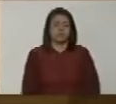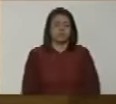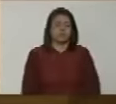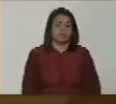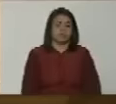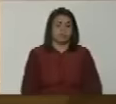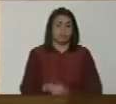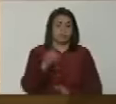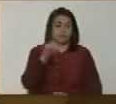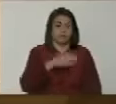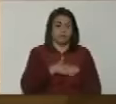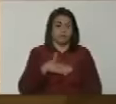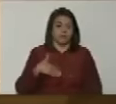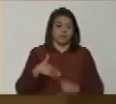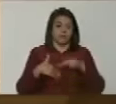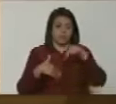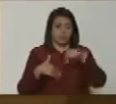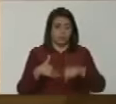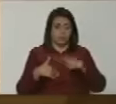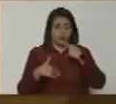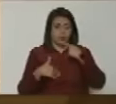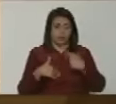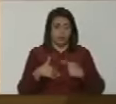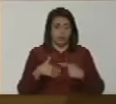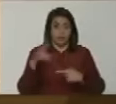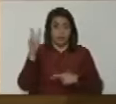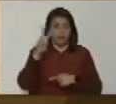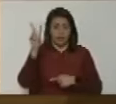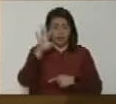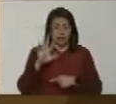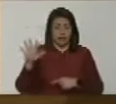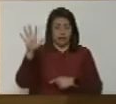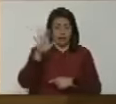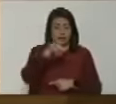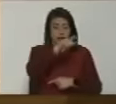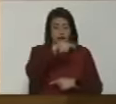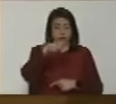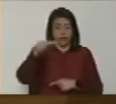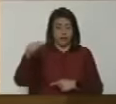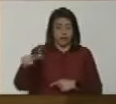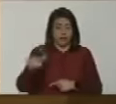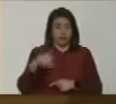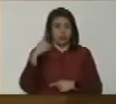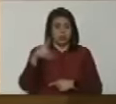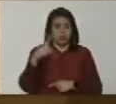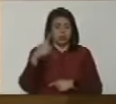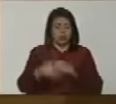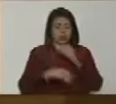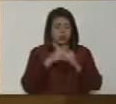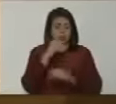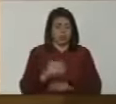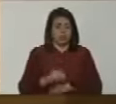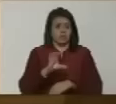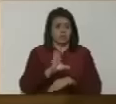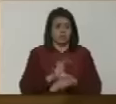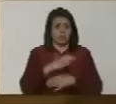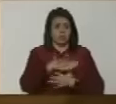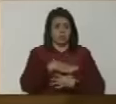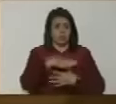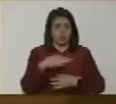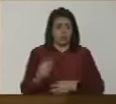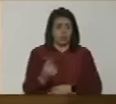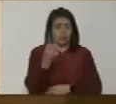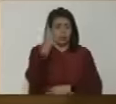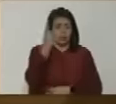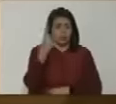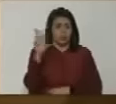También queremos hoy resaltar cómo en Venezuela el ser humano y sus derechos es el centro del interés principal